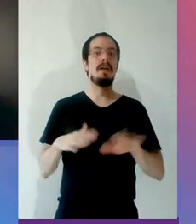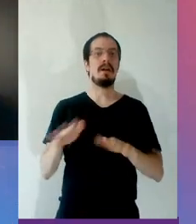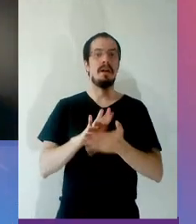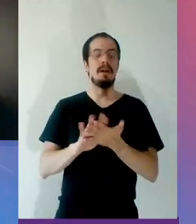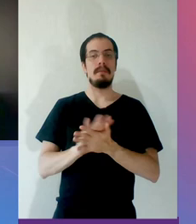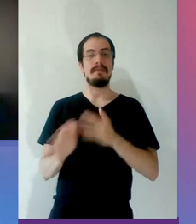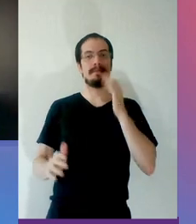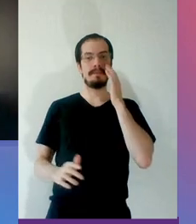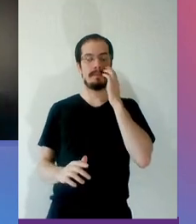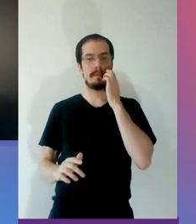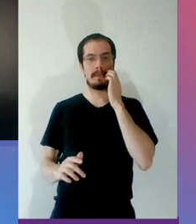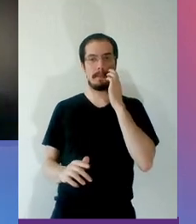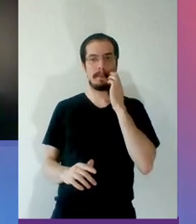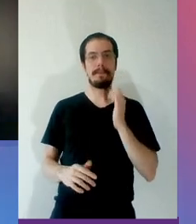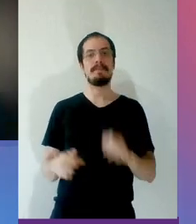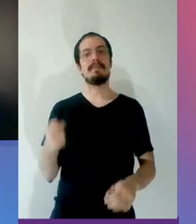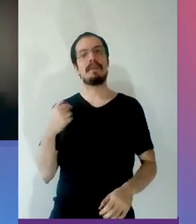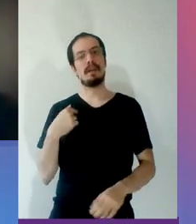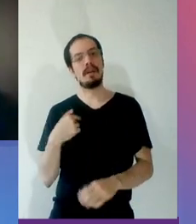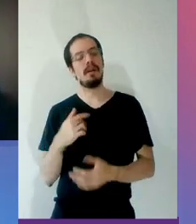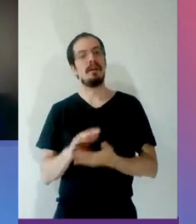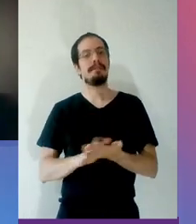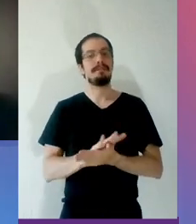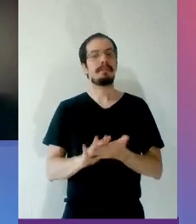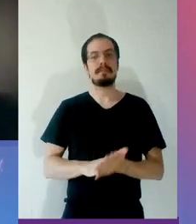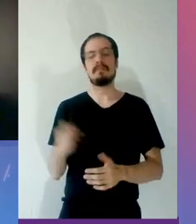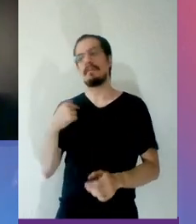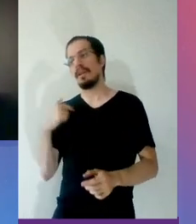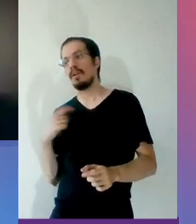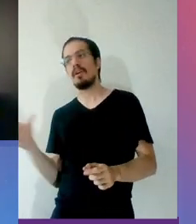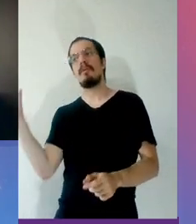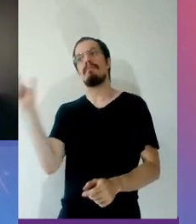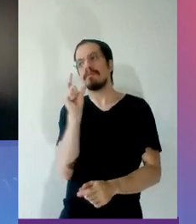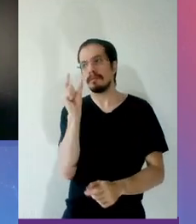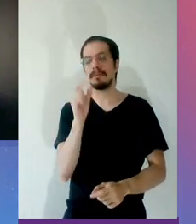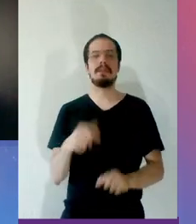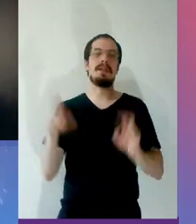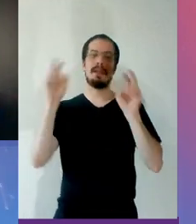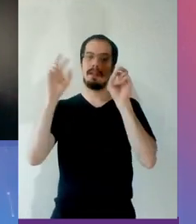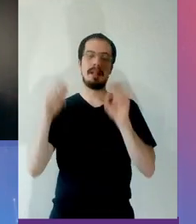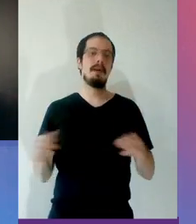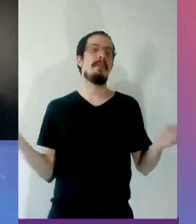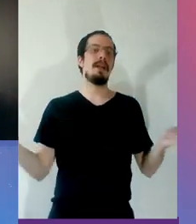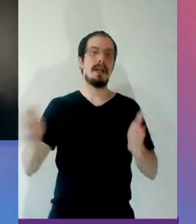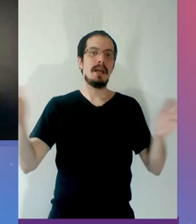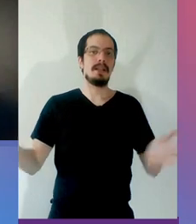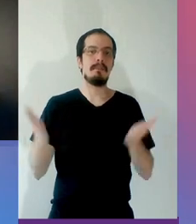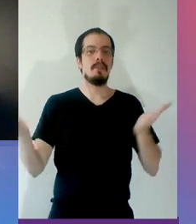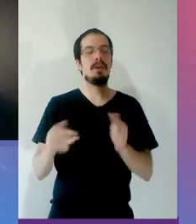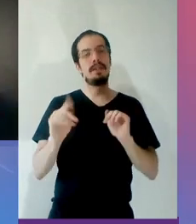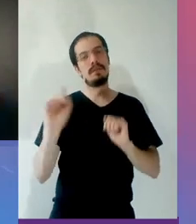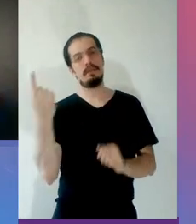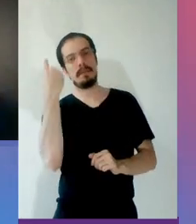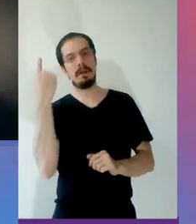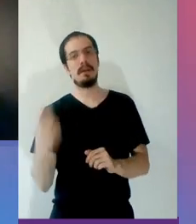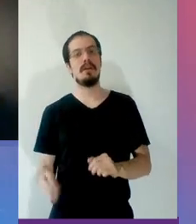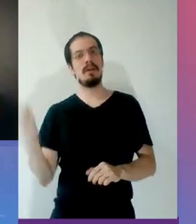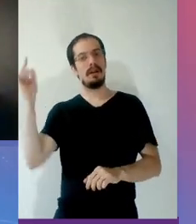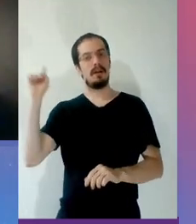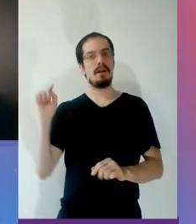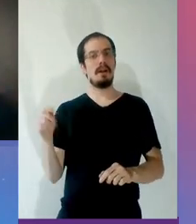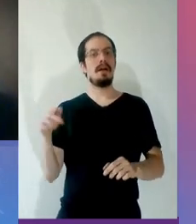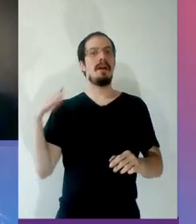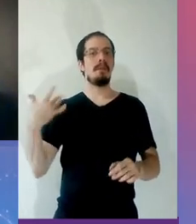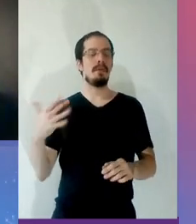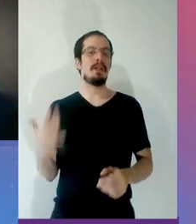yo diría, resumiendo un poco ahí como la respuesta de la importancia de la estimulación temprana, es primero tener muy claro cómo es lo normal, saber qué